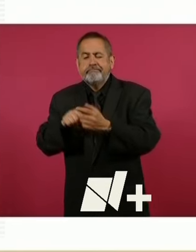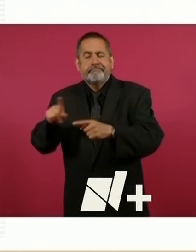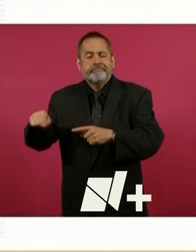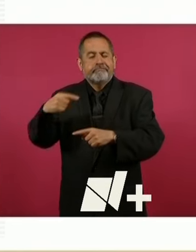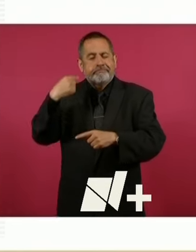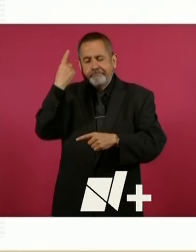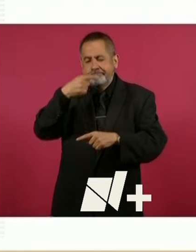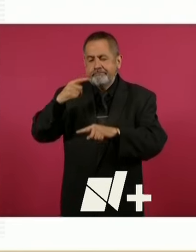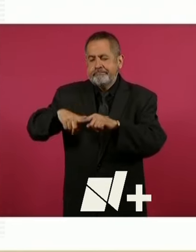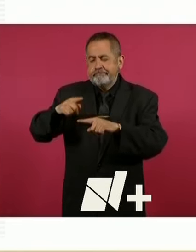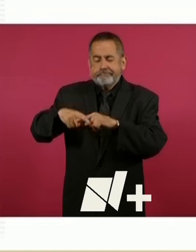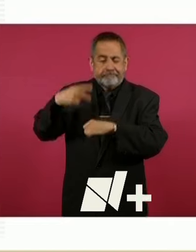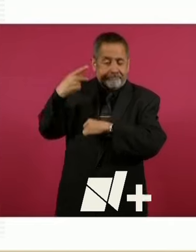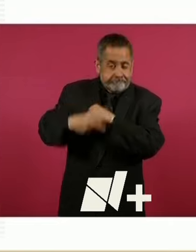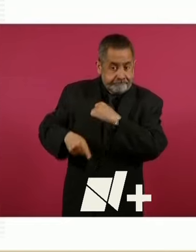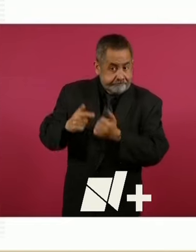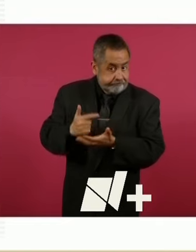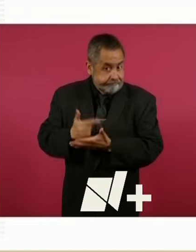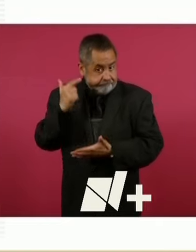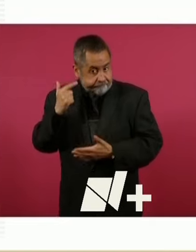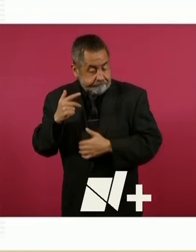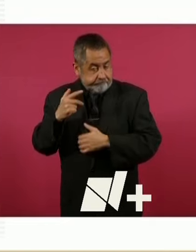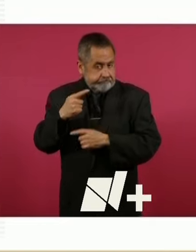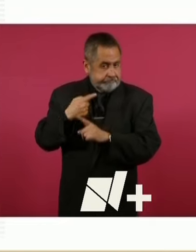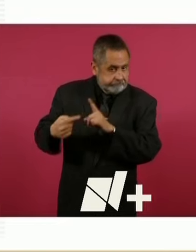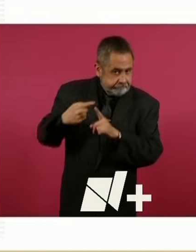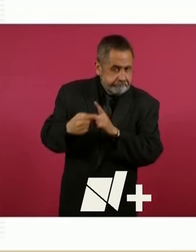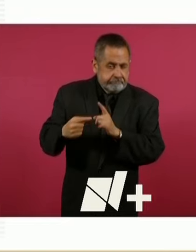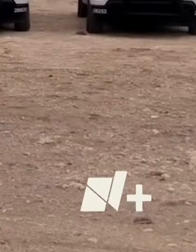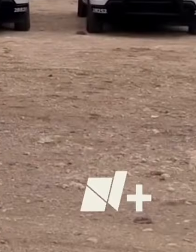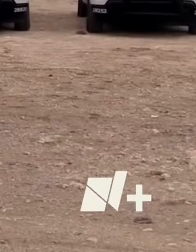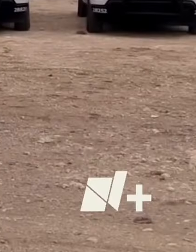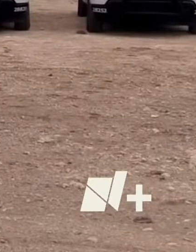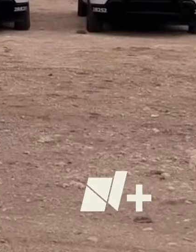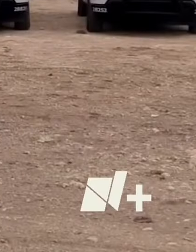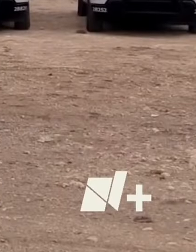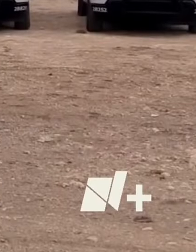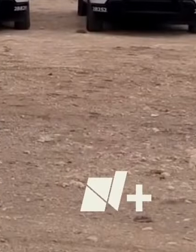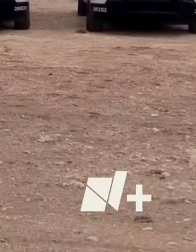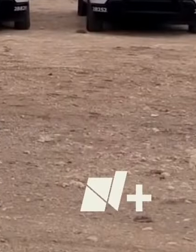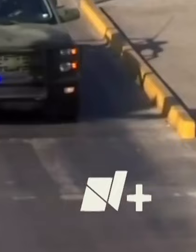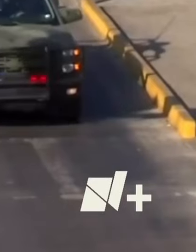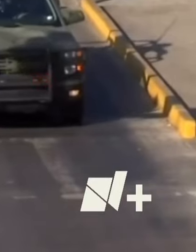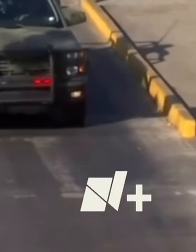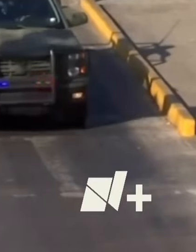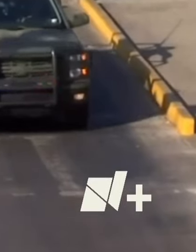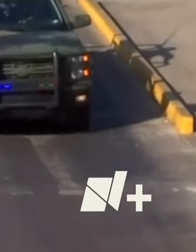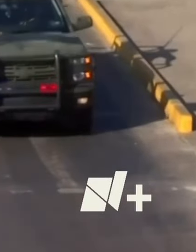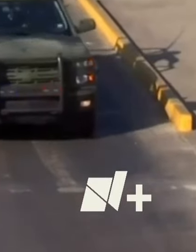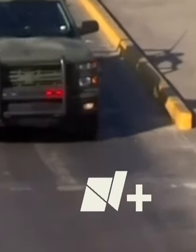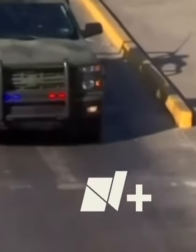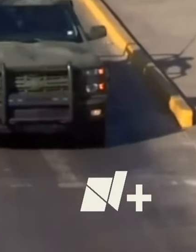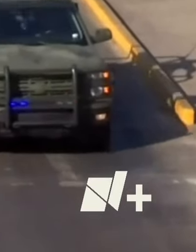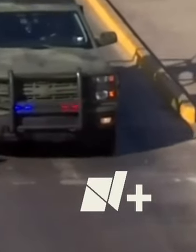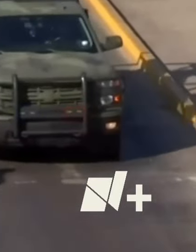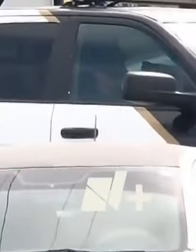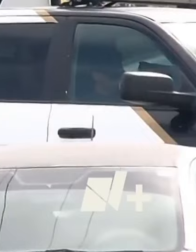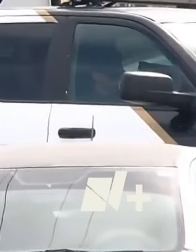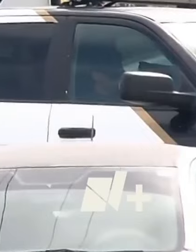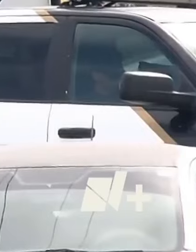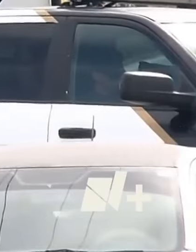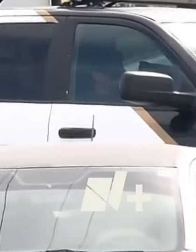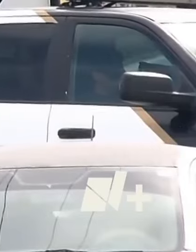que se identifique que es alto, medio o bajo. En el caso de quienes contiendan a presidencias municipales